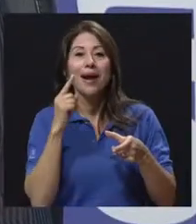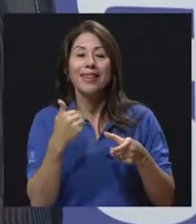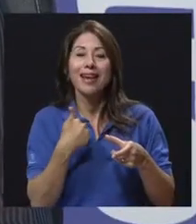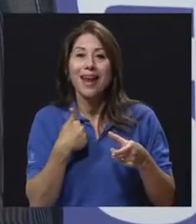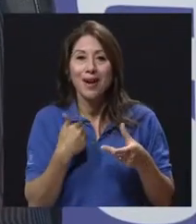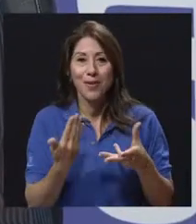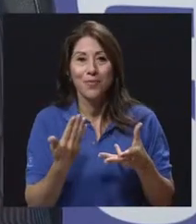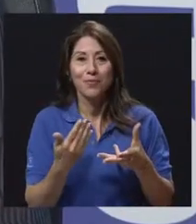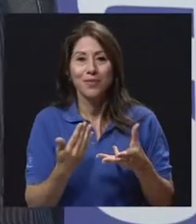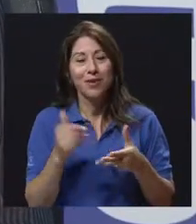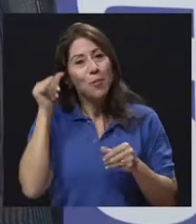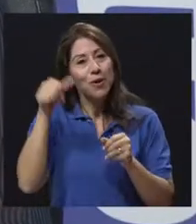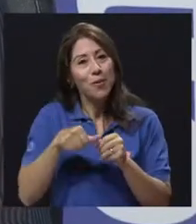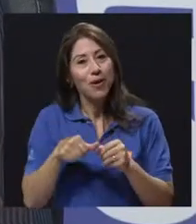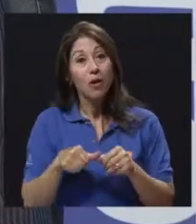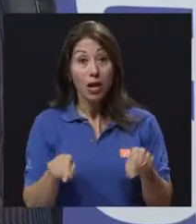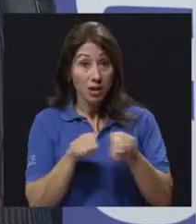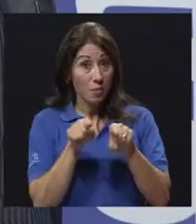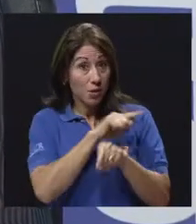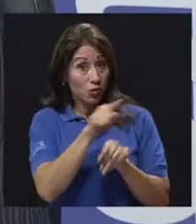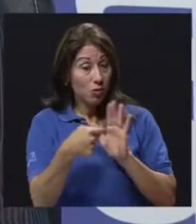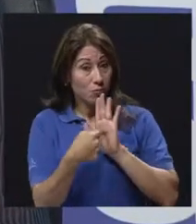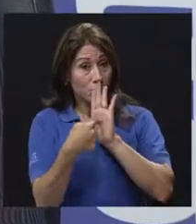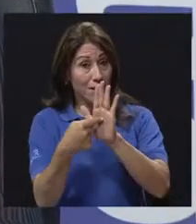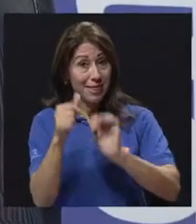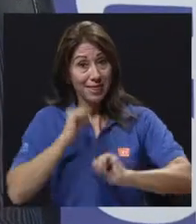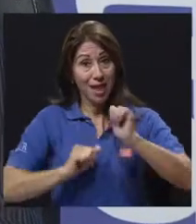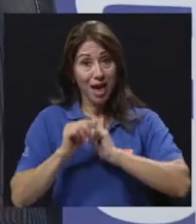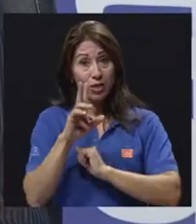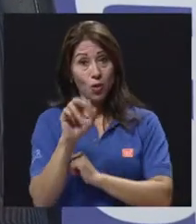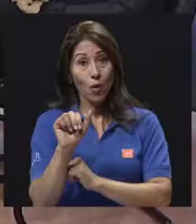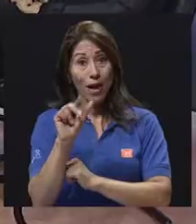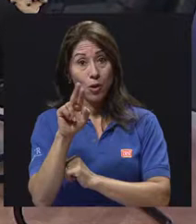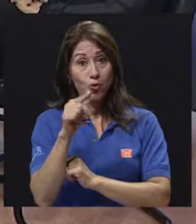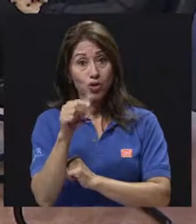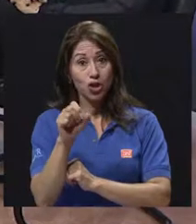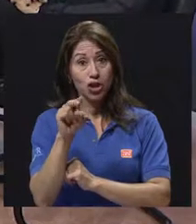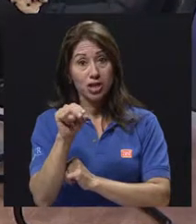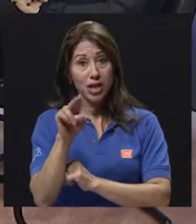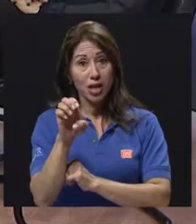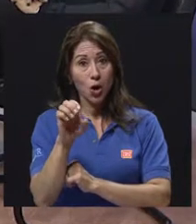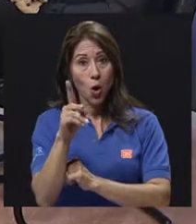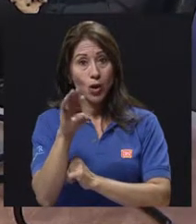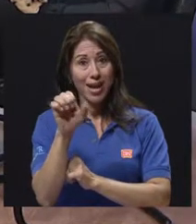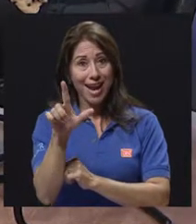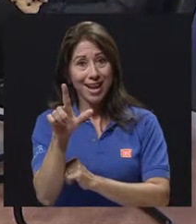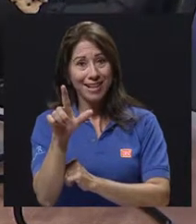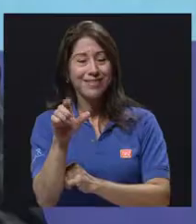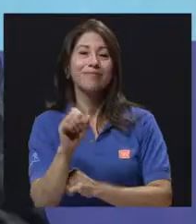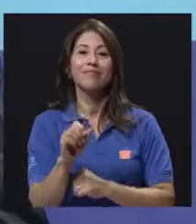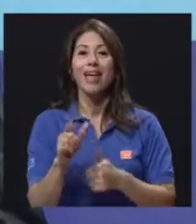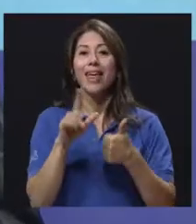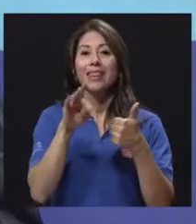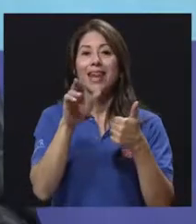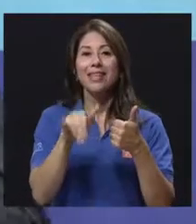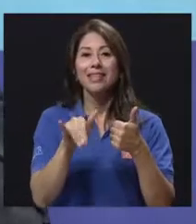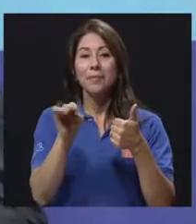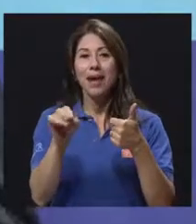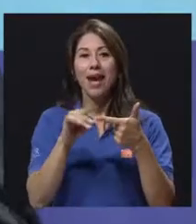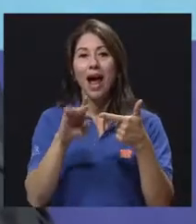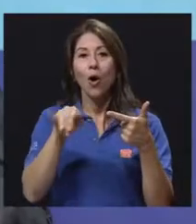Eugene O'Neill, ¿verdad? Que donde ustedes lo proyectaron para que la gente asistiera y demás. Por supuesto. Tracy Mena y José Pablo